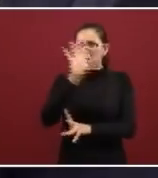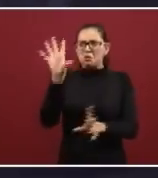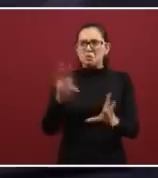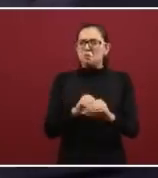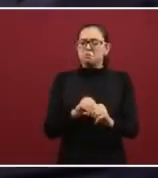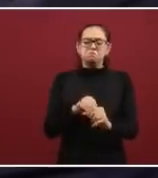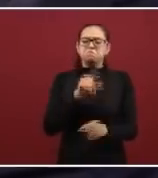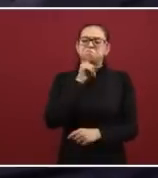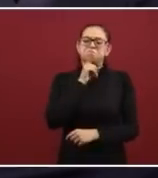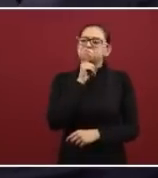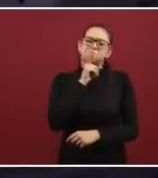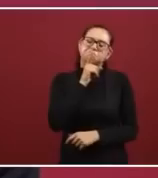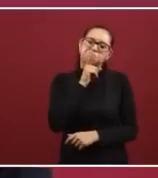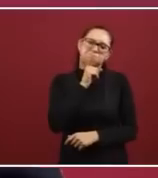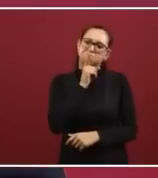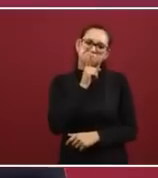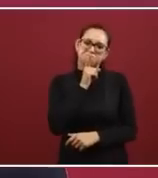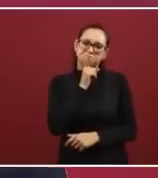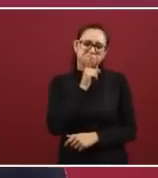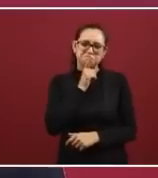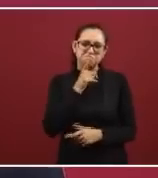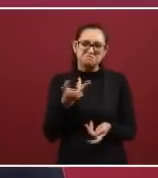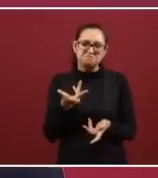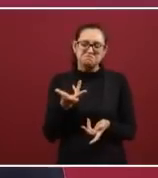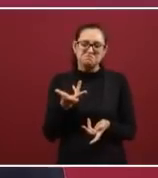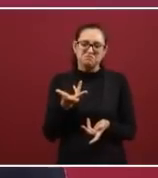el comunicar al país.